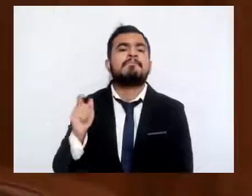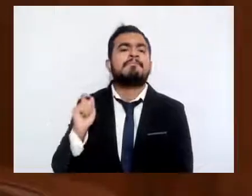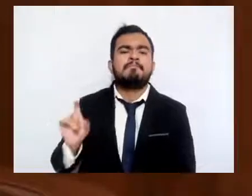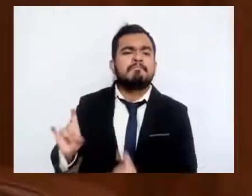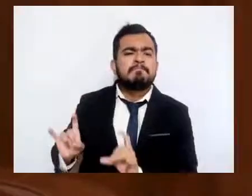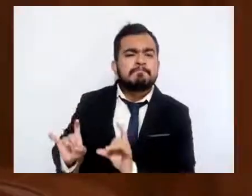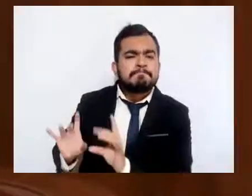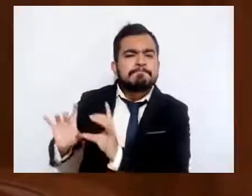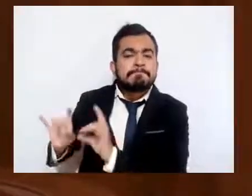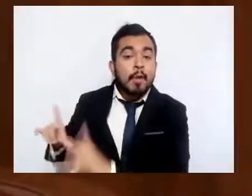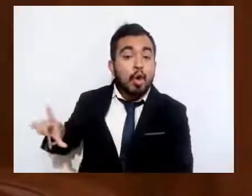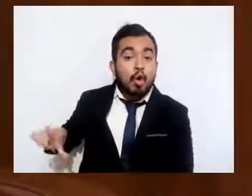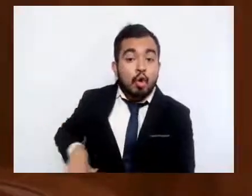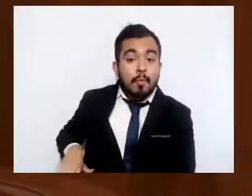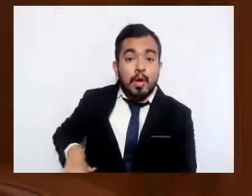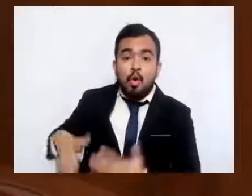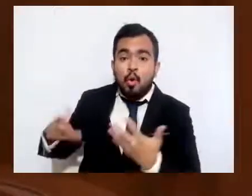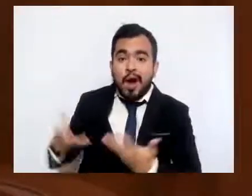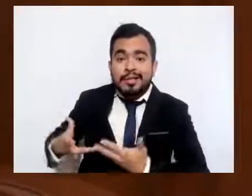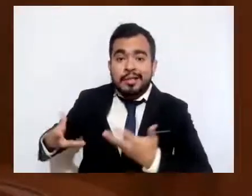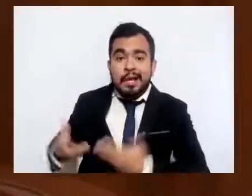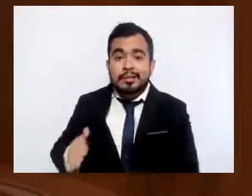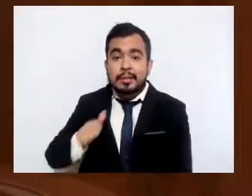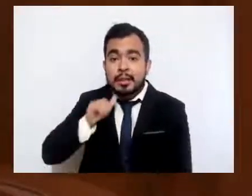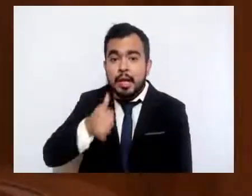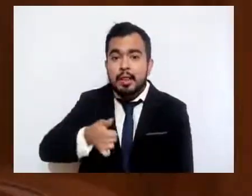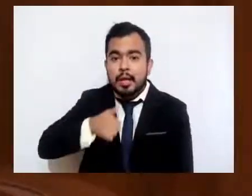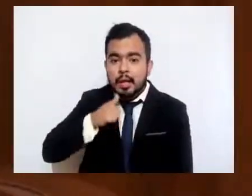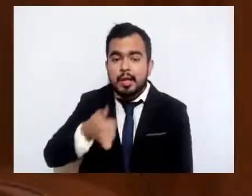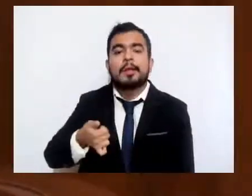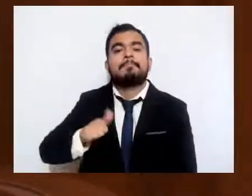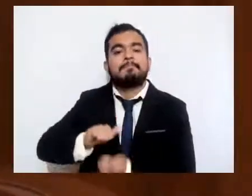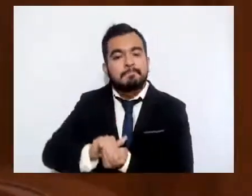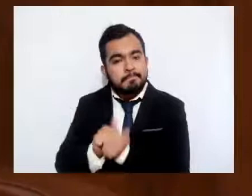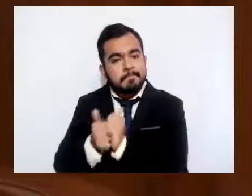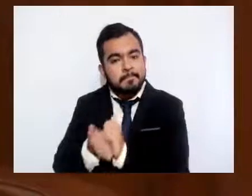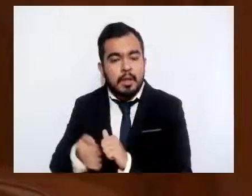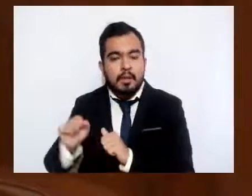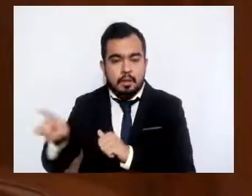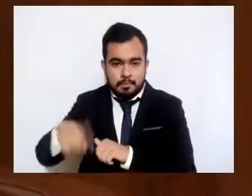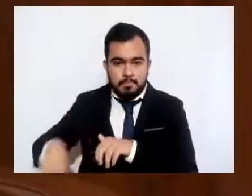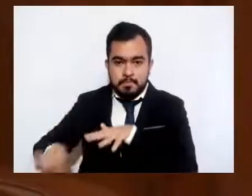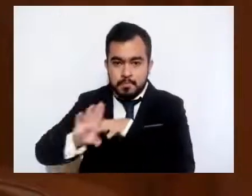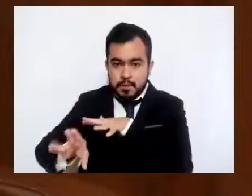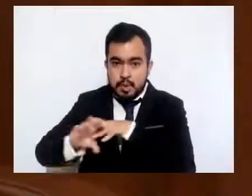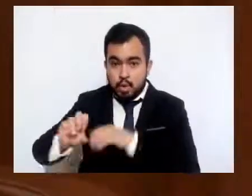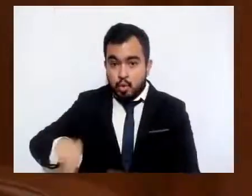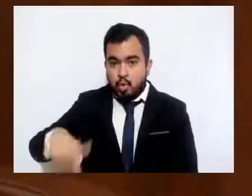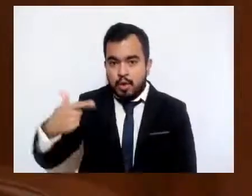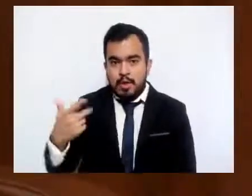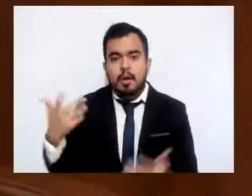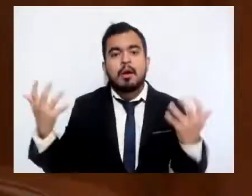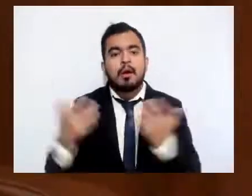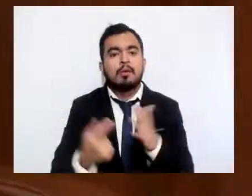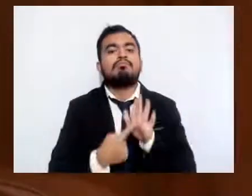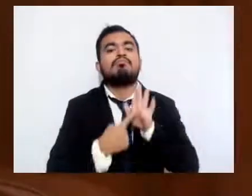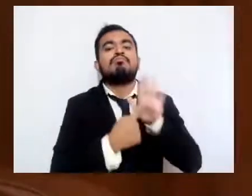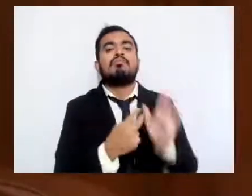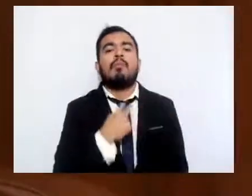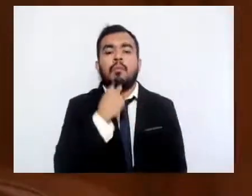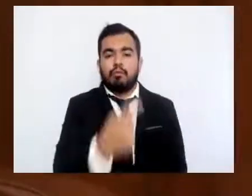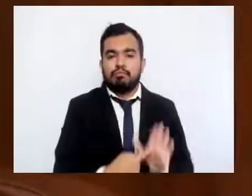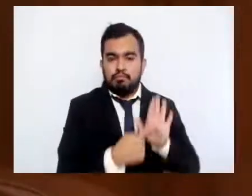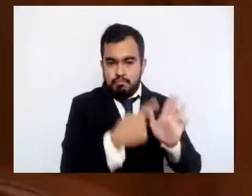frente a los problemas que enfrentan las personas migrantes a su paso por México, en un momento marcado por la diversificación